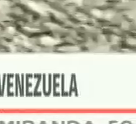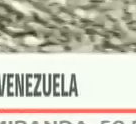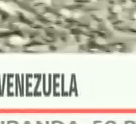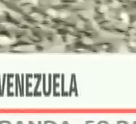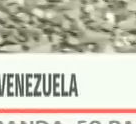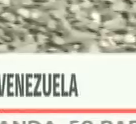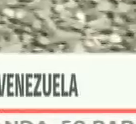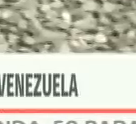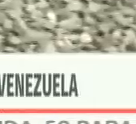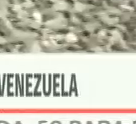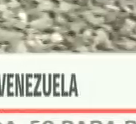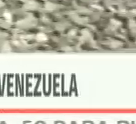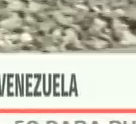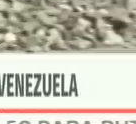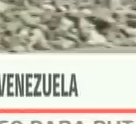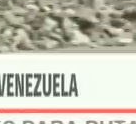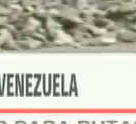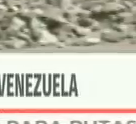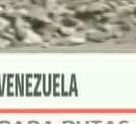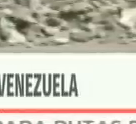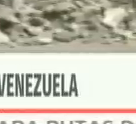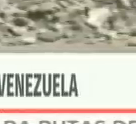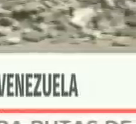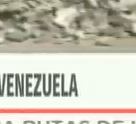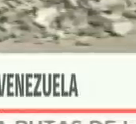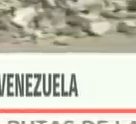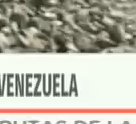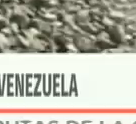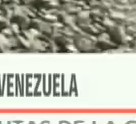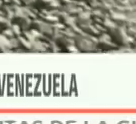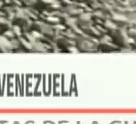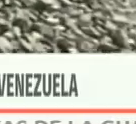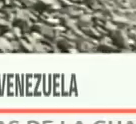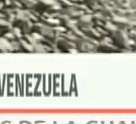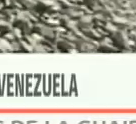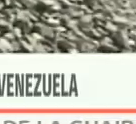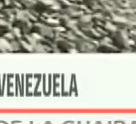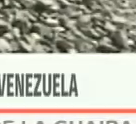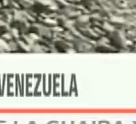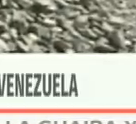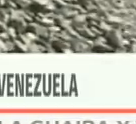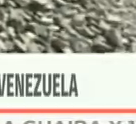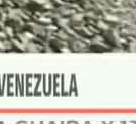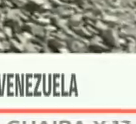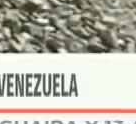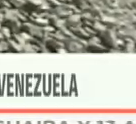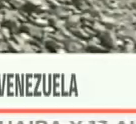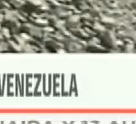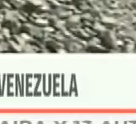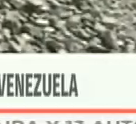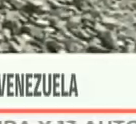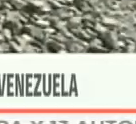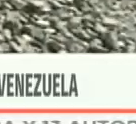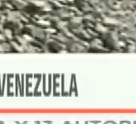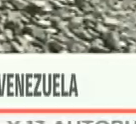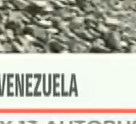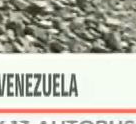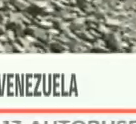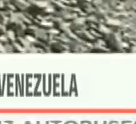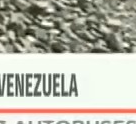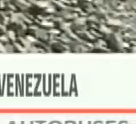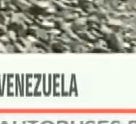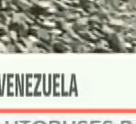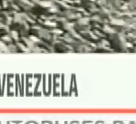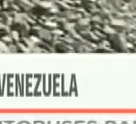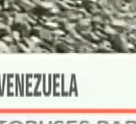12.5 kilómetros, camarada presidente, de vía férrea que vamos a desarrollar. Aproximadamente 1.000 rieles se van a colocar,